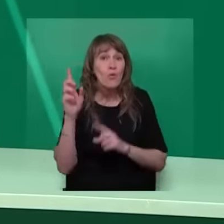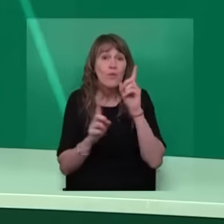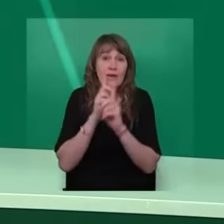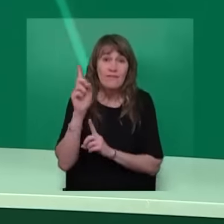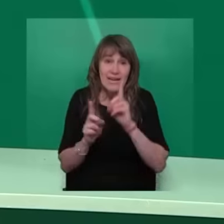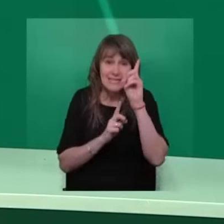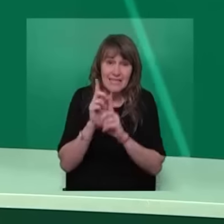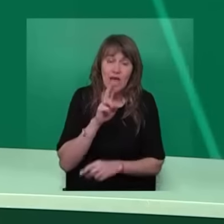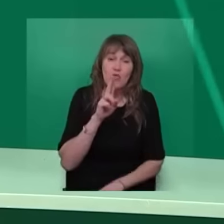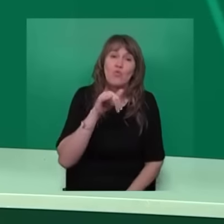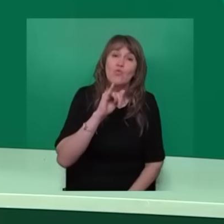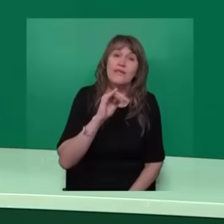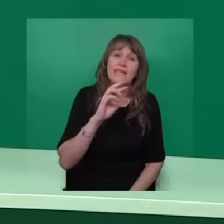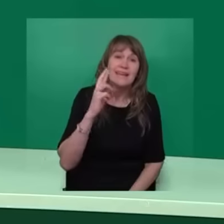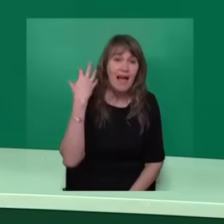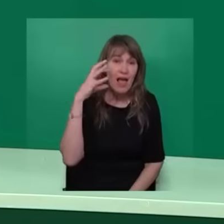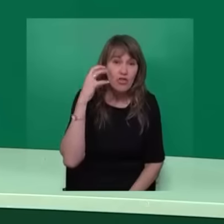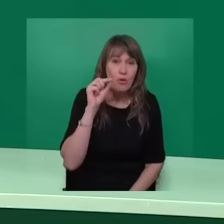república uniradio.edu.uy